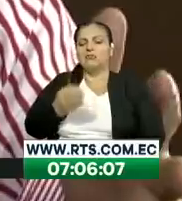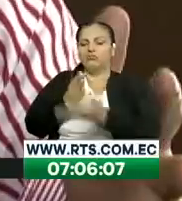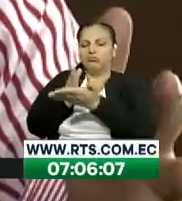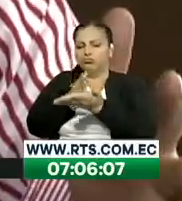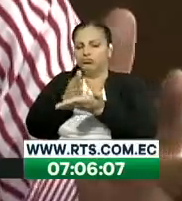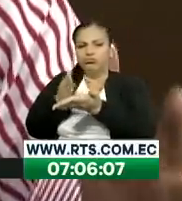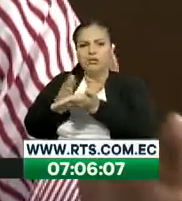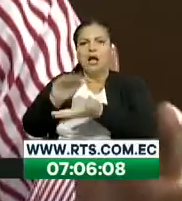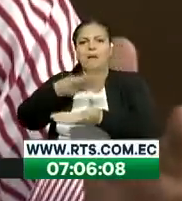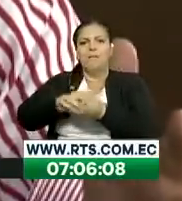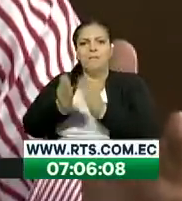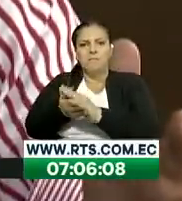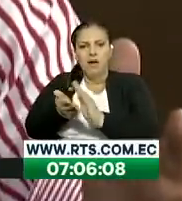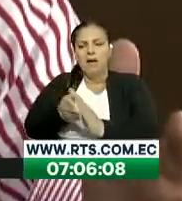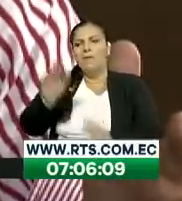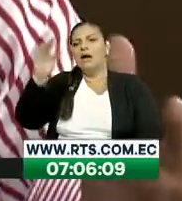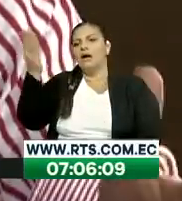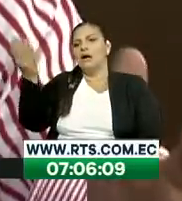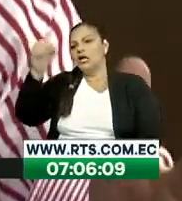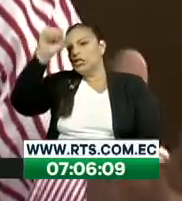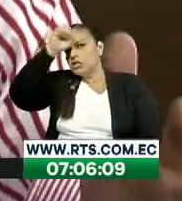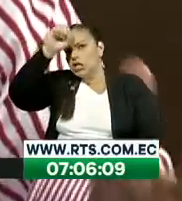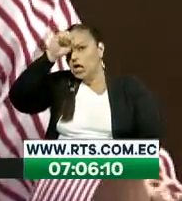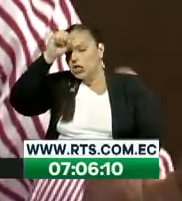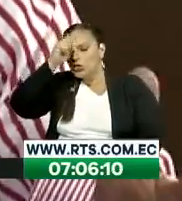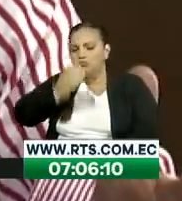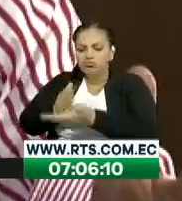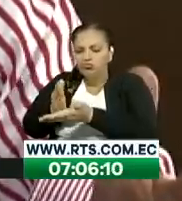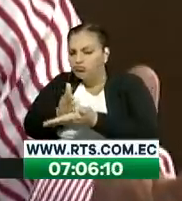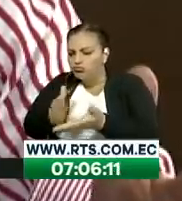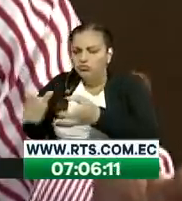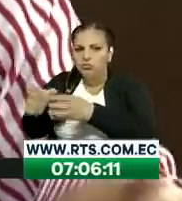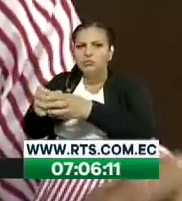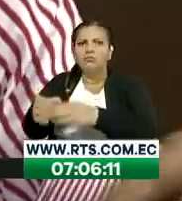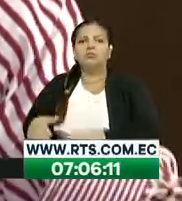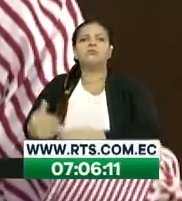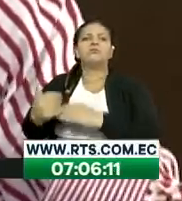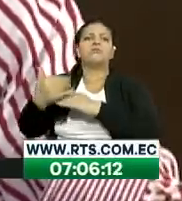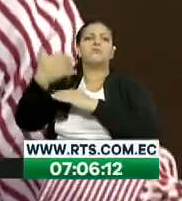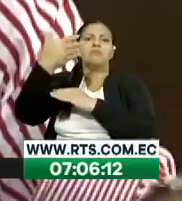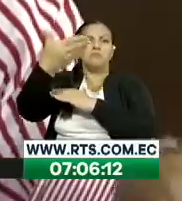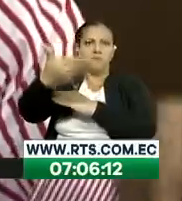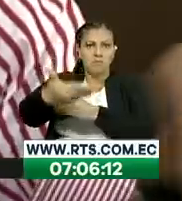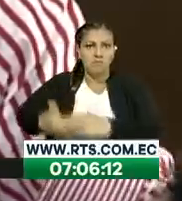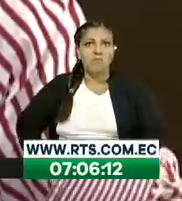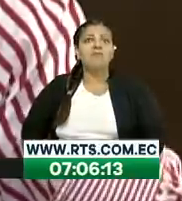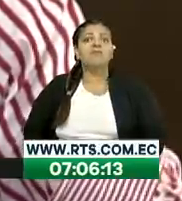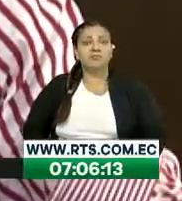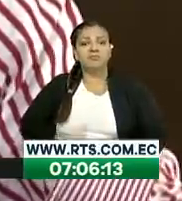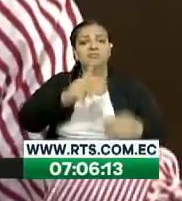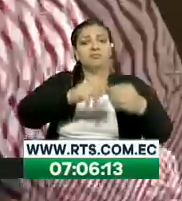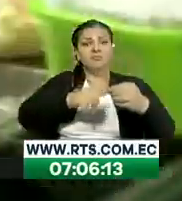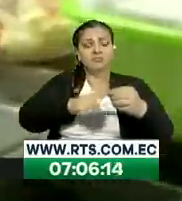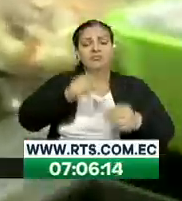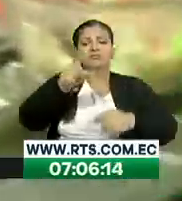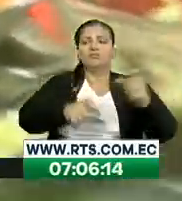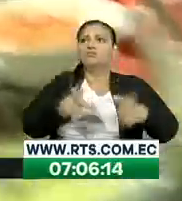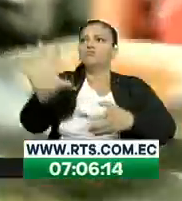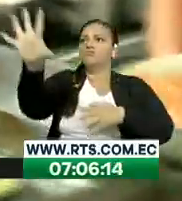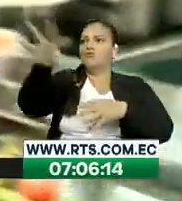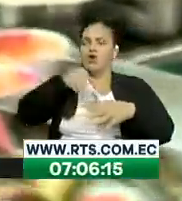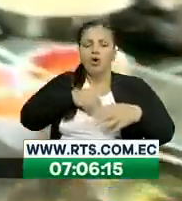en España hay un ejercicio gastronómico alrededor de los toros. Las paellas, los vinos, la sangría. En